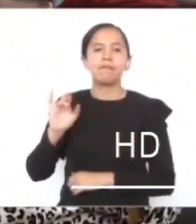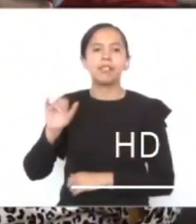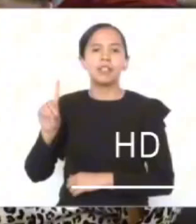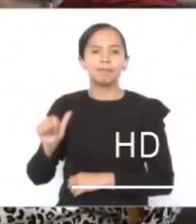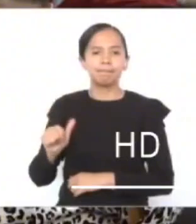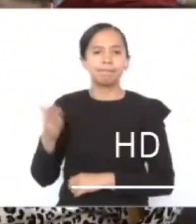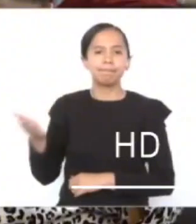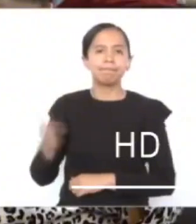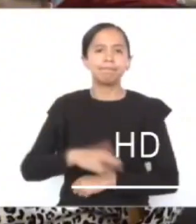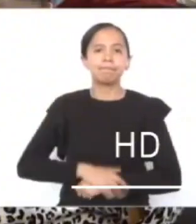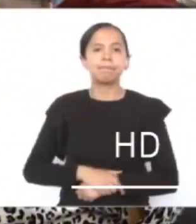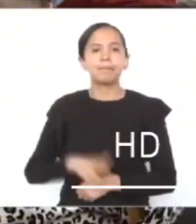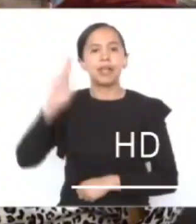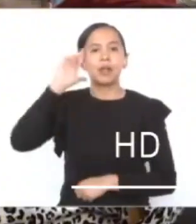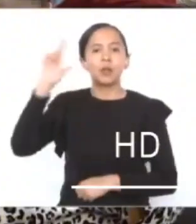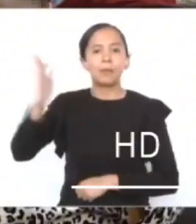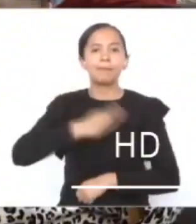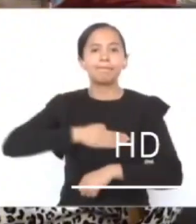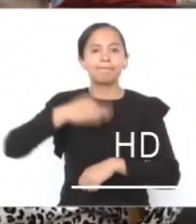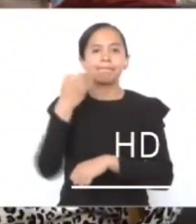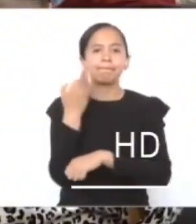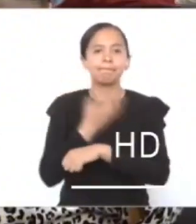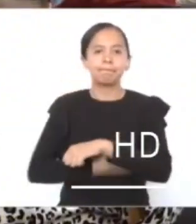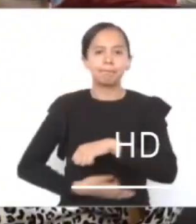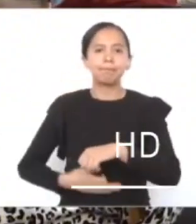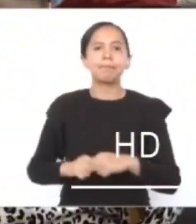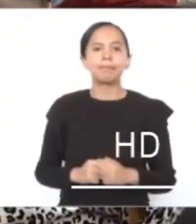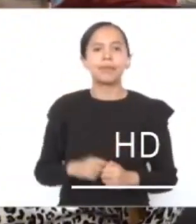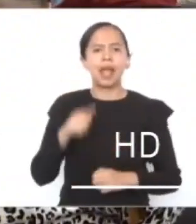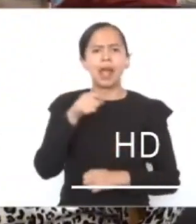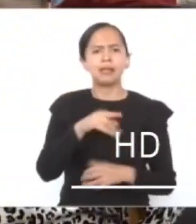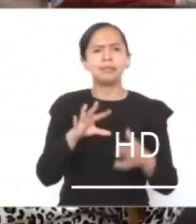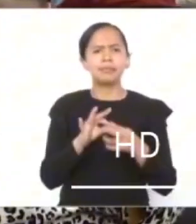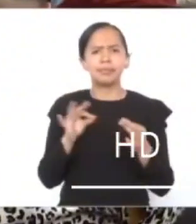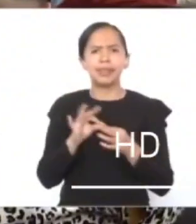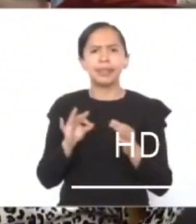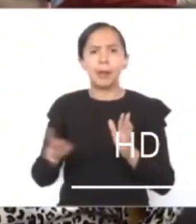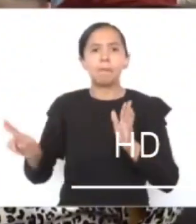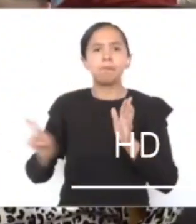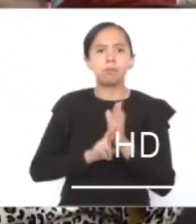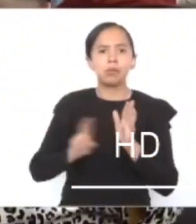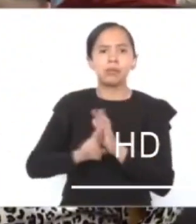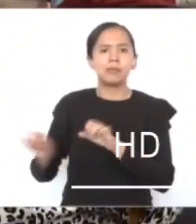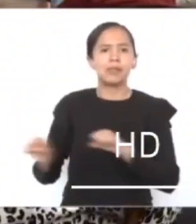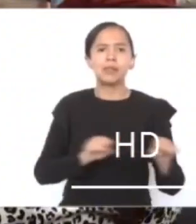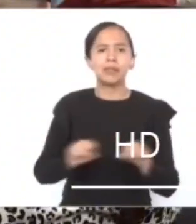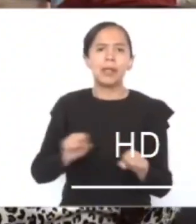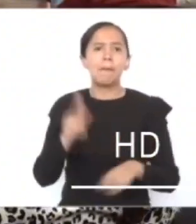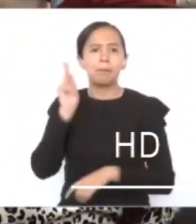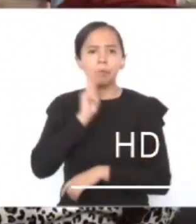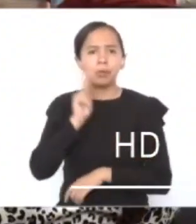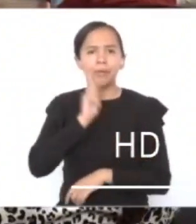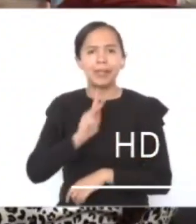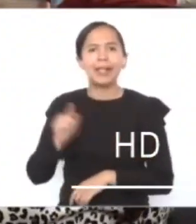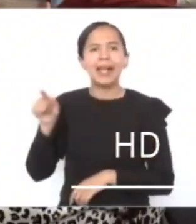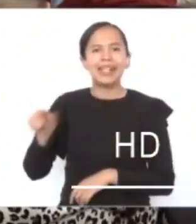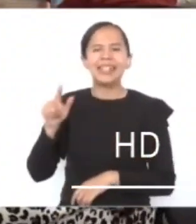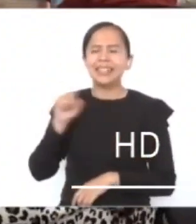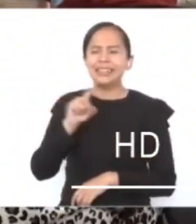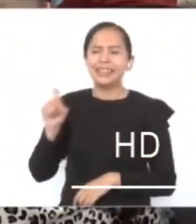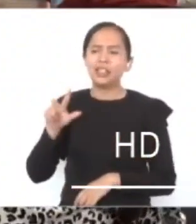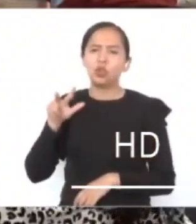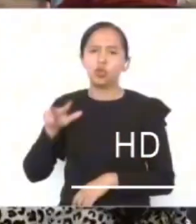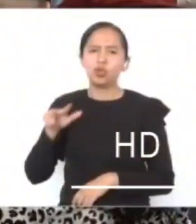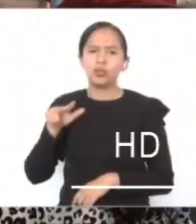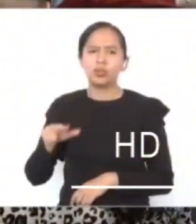Universal. Hola, buenas tardes. Mencionaron que la alerta sísmica no sonó en 118 altavoces. Preguntarles si